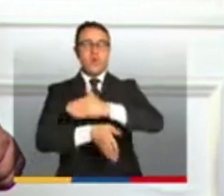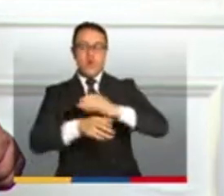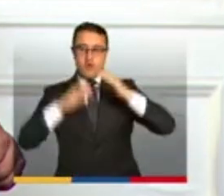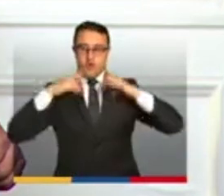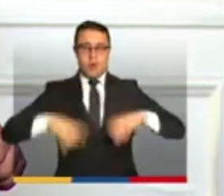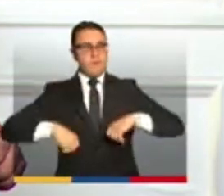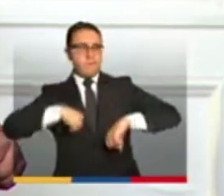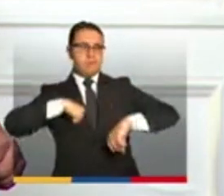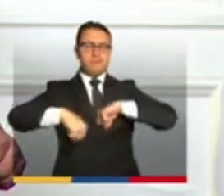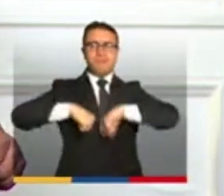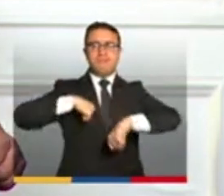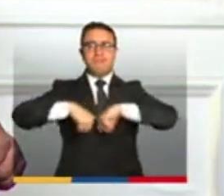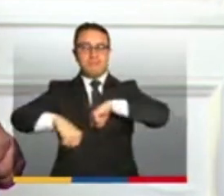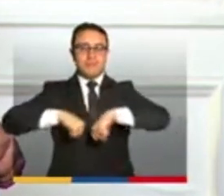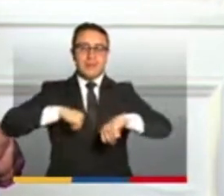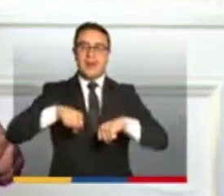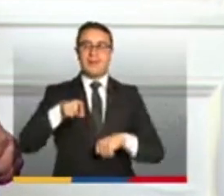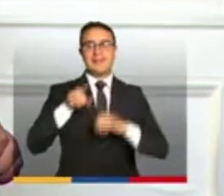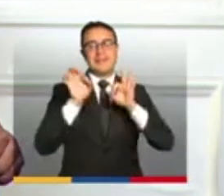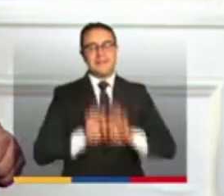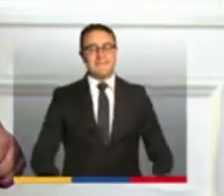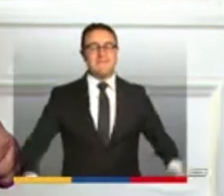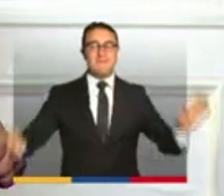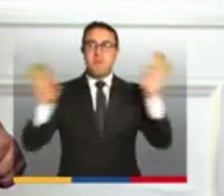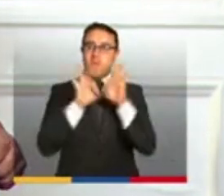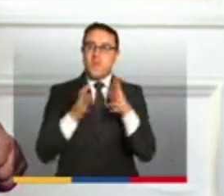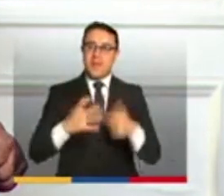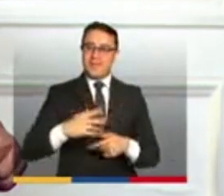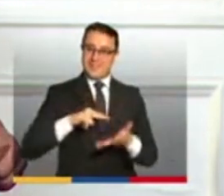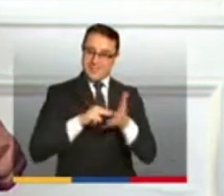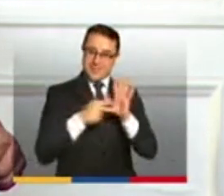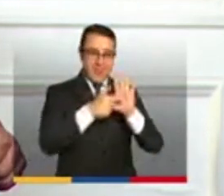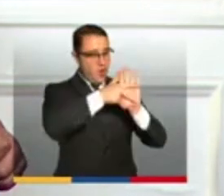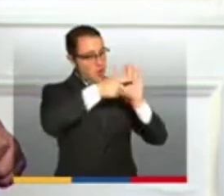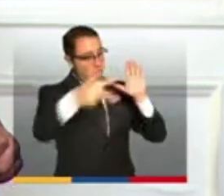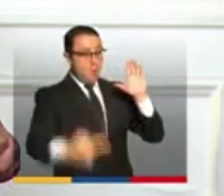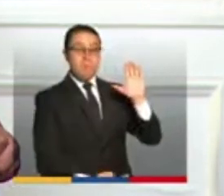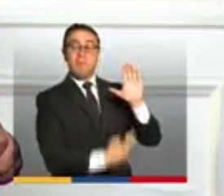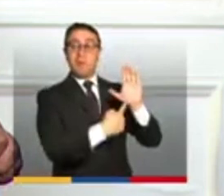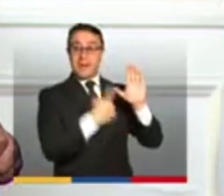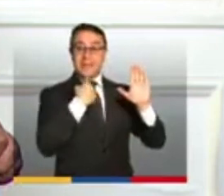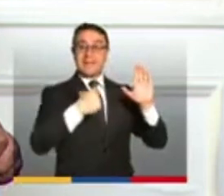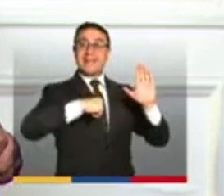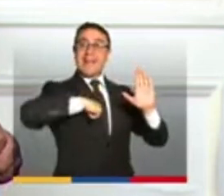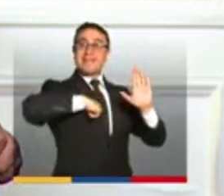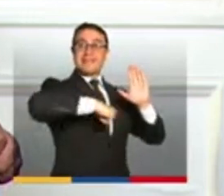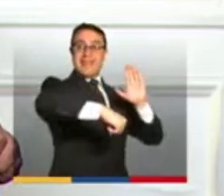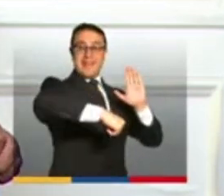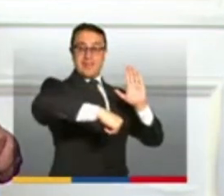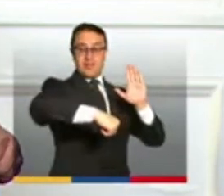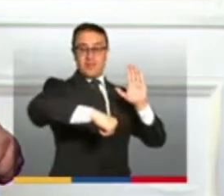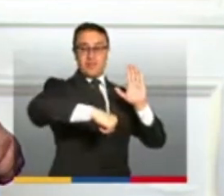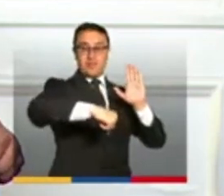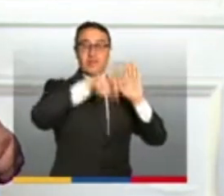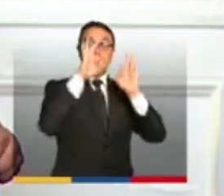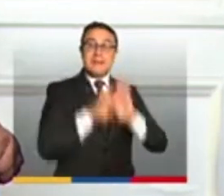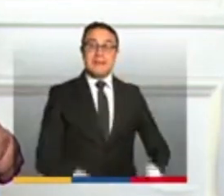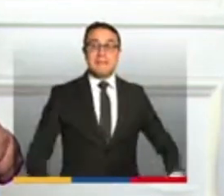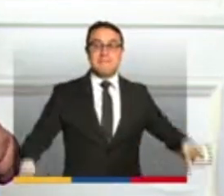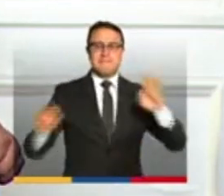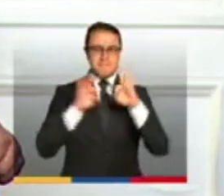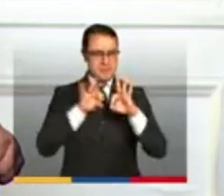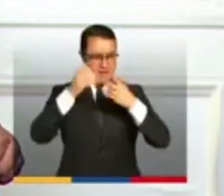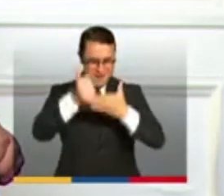física es esencial, es un derecho constitucional y es esencial como un determinante de la